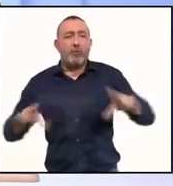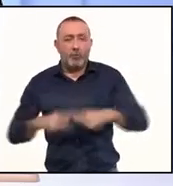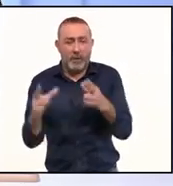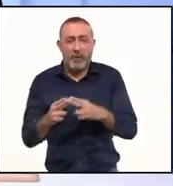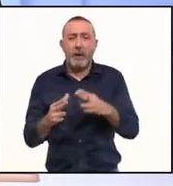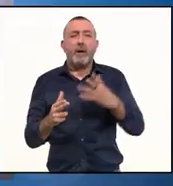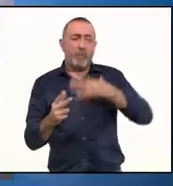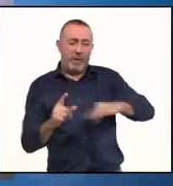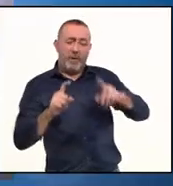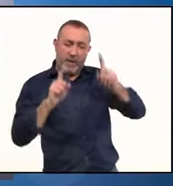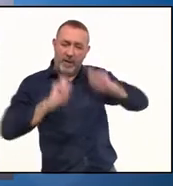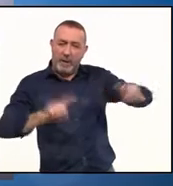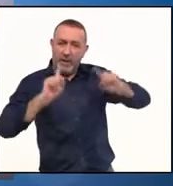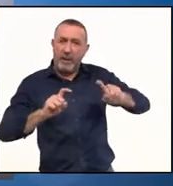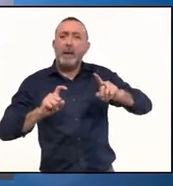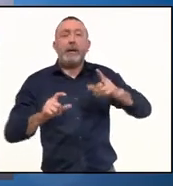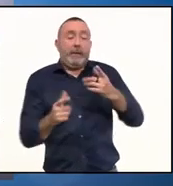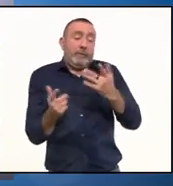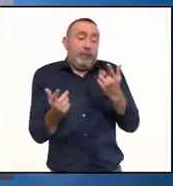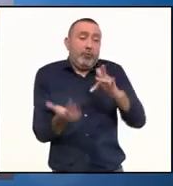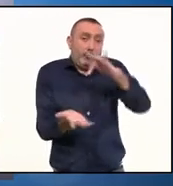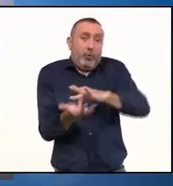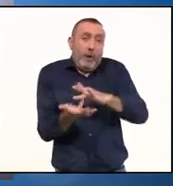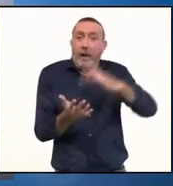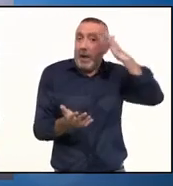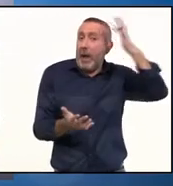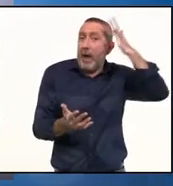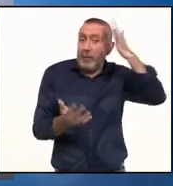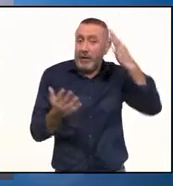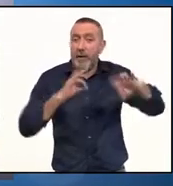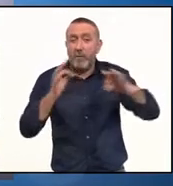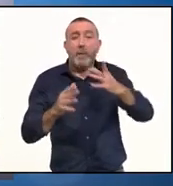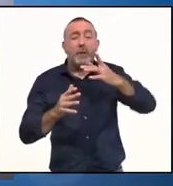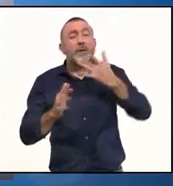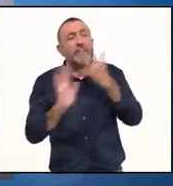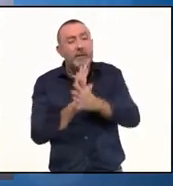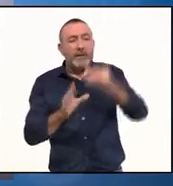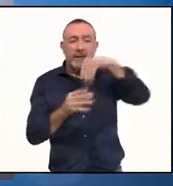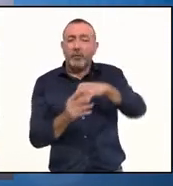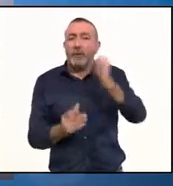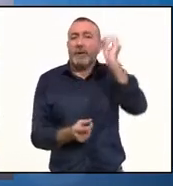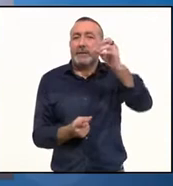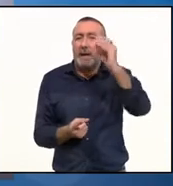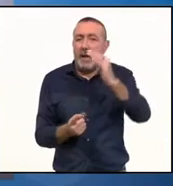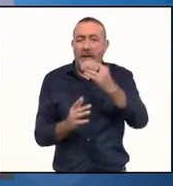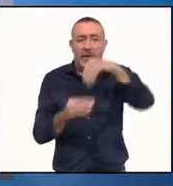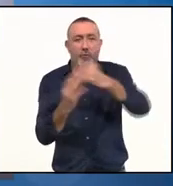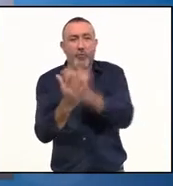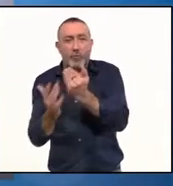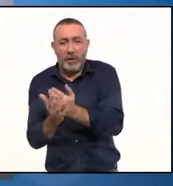que por supuesto pasarán por una adolescencia muy terrible están en su derecho a ello pero esa semilla que le ponéis en las charlas es a esa